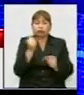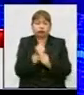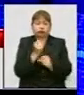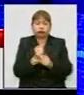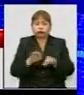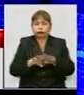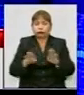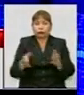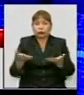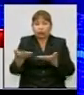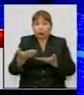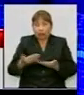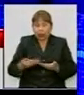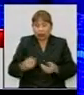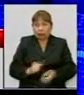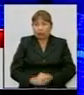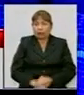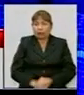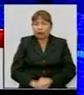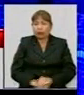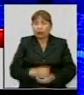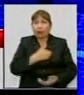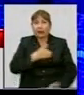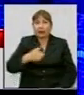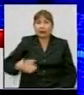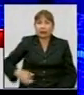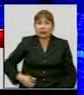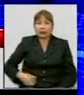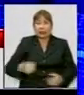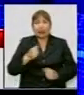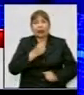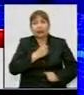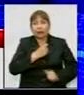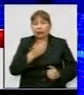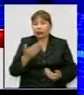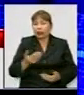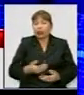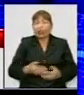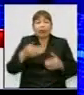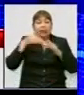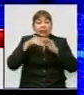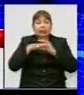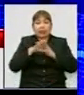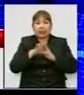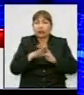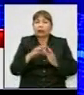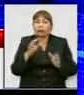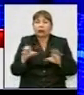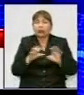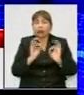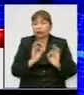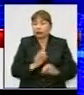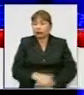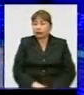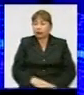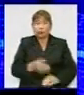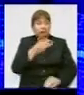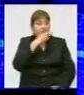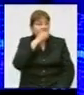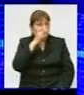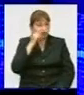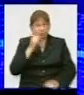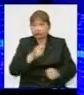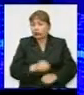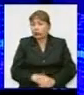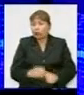trabajo convocada por el presidente de la Comisión de Defensa Nacional, Orden Interno, Desarrollo Alternativo y Lucha contra las Drogas, el